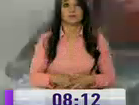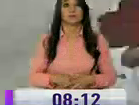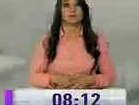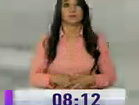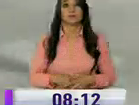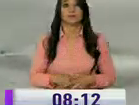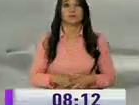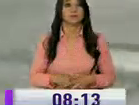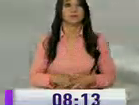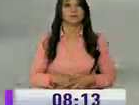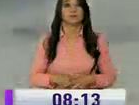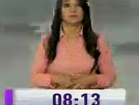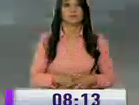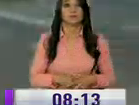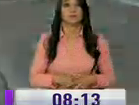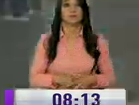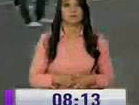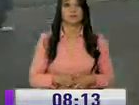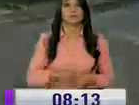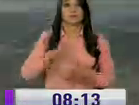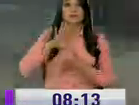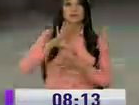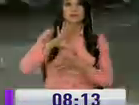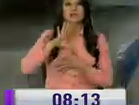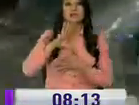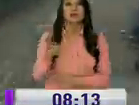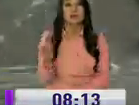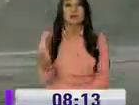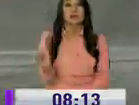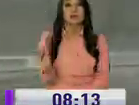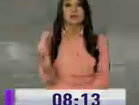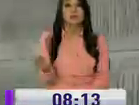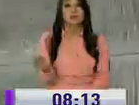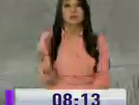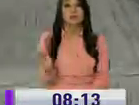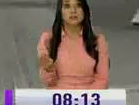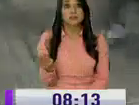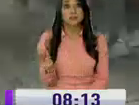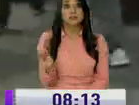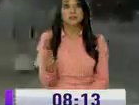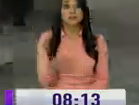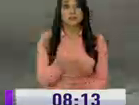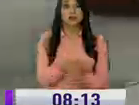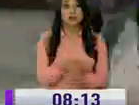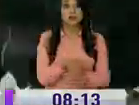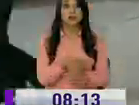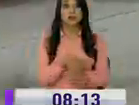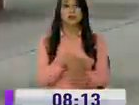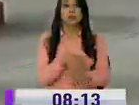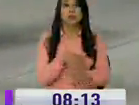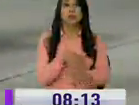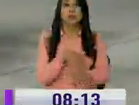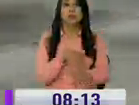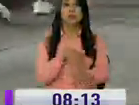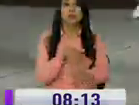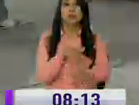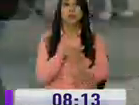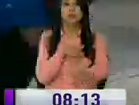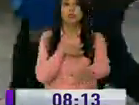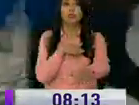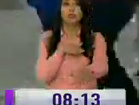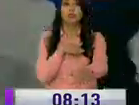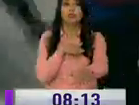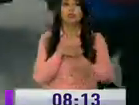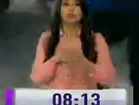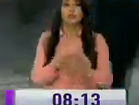haciendo. Sector de la Avenida América, son muchachitos. Y miren, el tráfico lo comienzan a caotizar. Sector